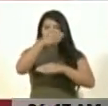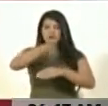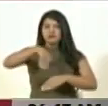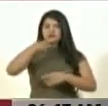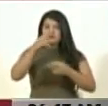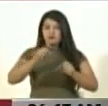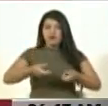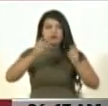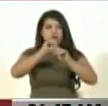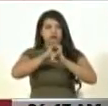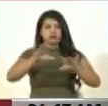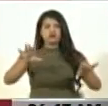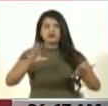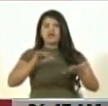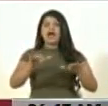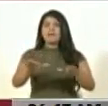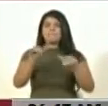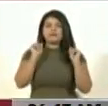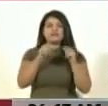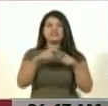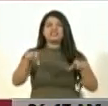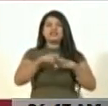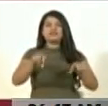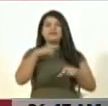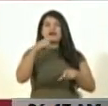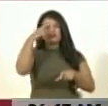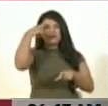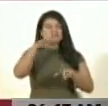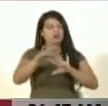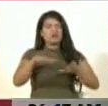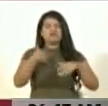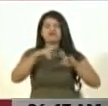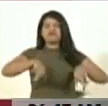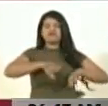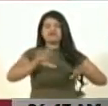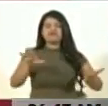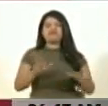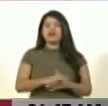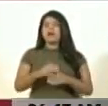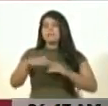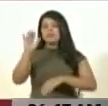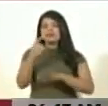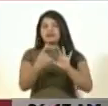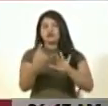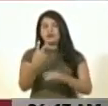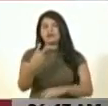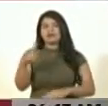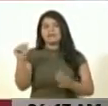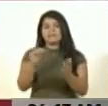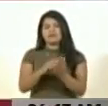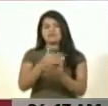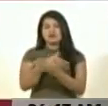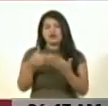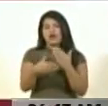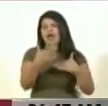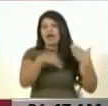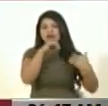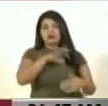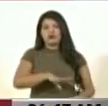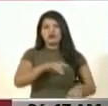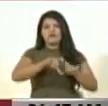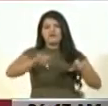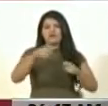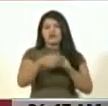puede ser desmonetizado, por cuanto ya alcanzamos pues superar los 623 mil millones de bolívares que existían en el signo de